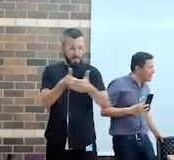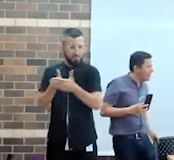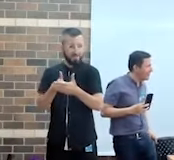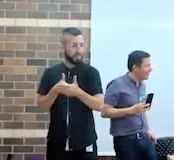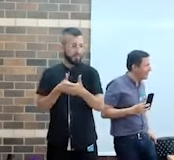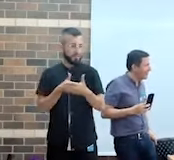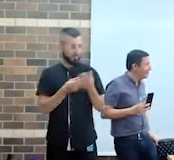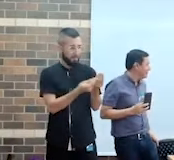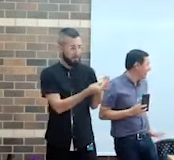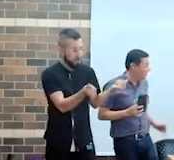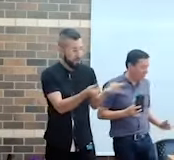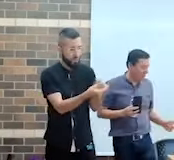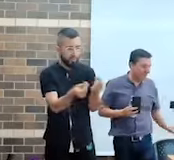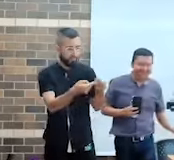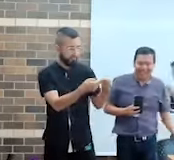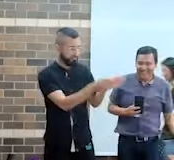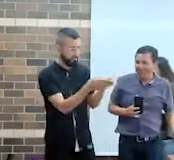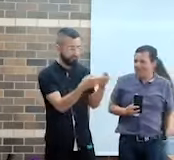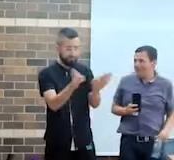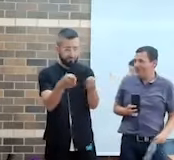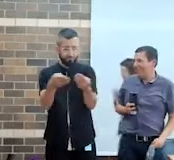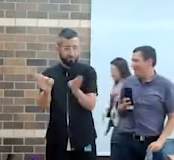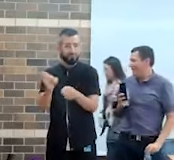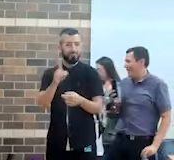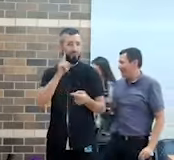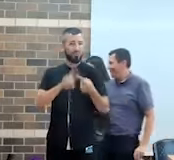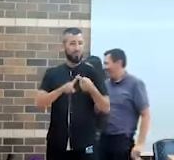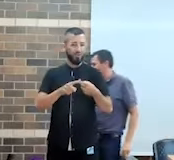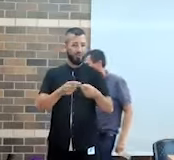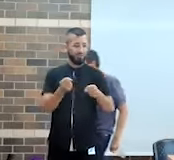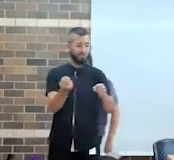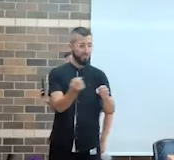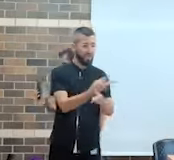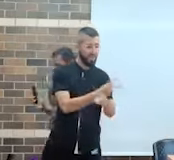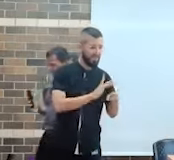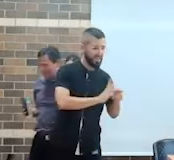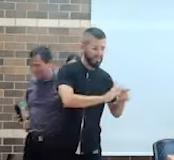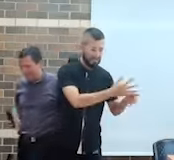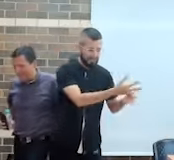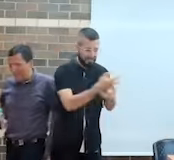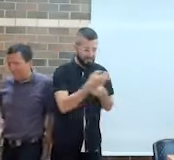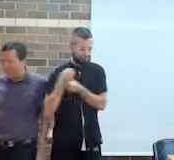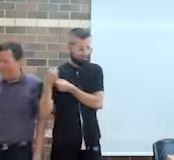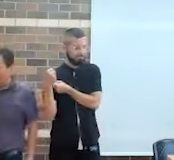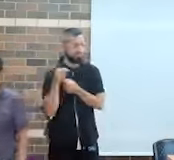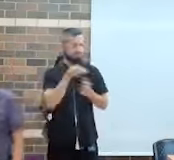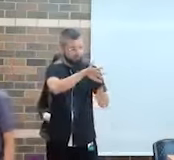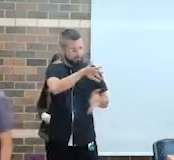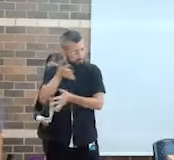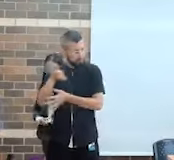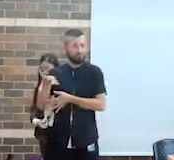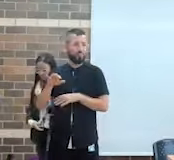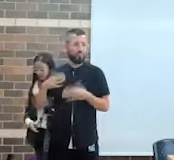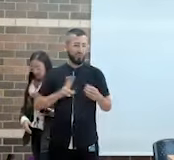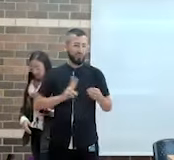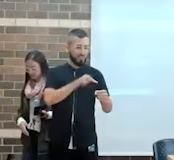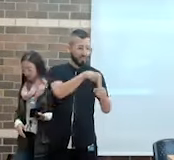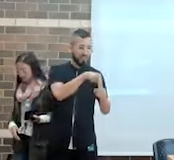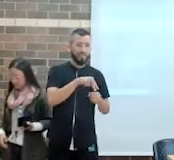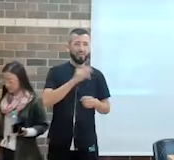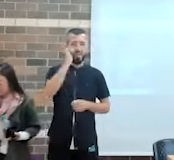las violencias que se han vivido desde las personas indígenas, afro,